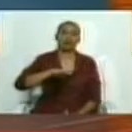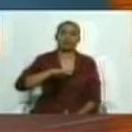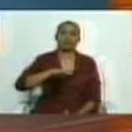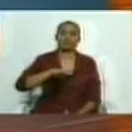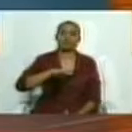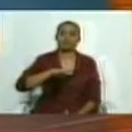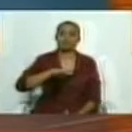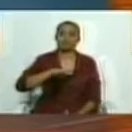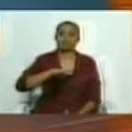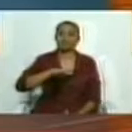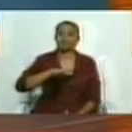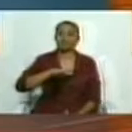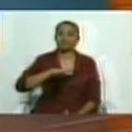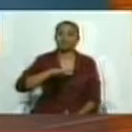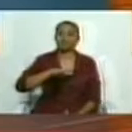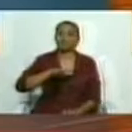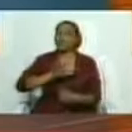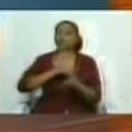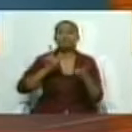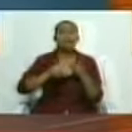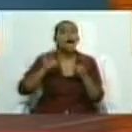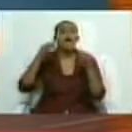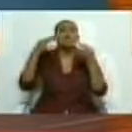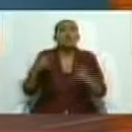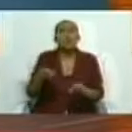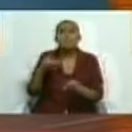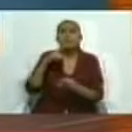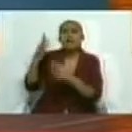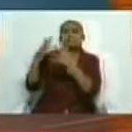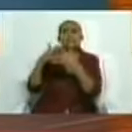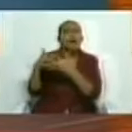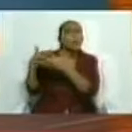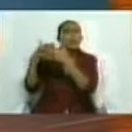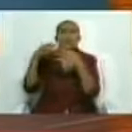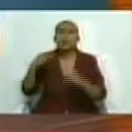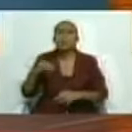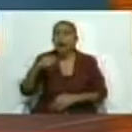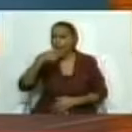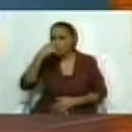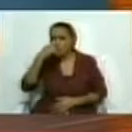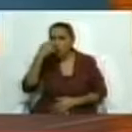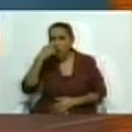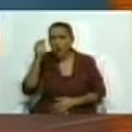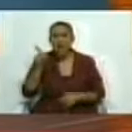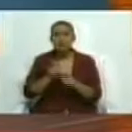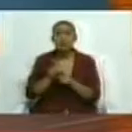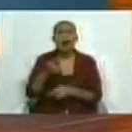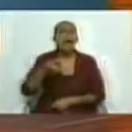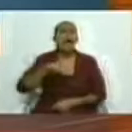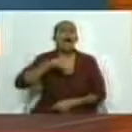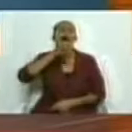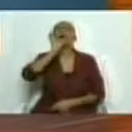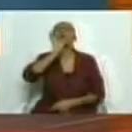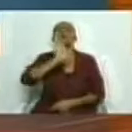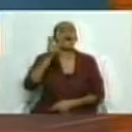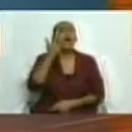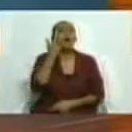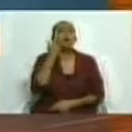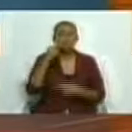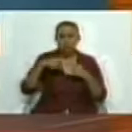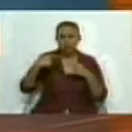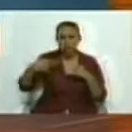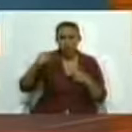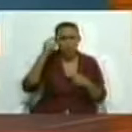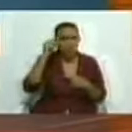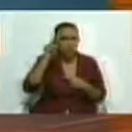fentanilo lo consumen como si fuera un un potecito de agua ya no es